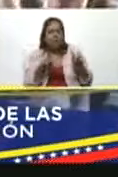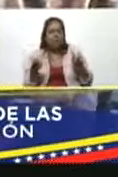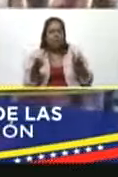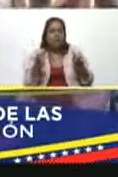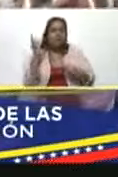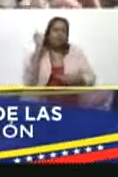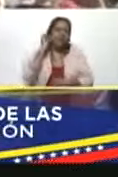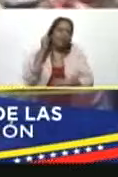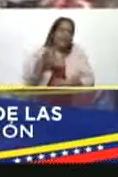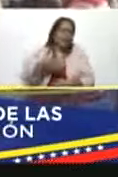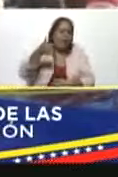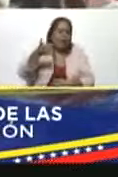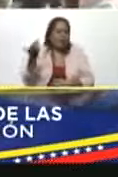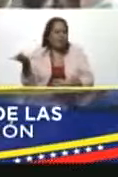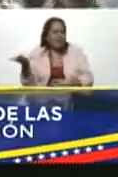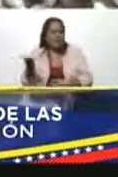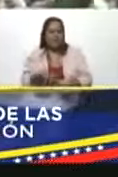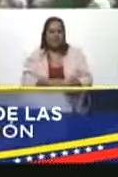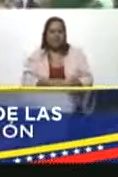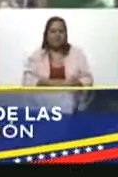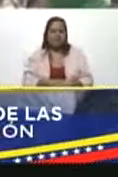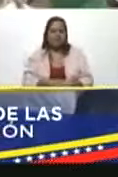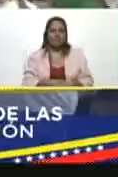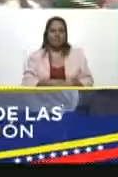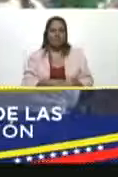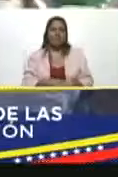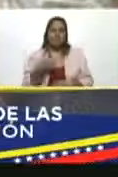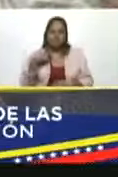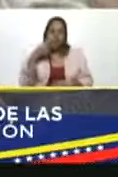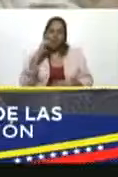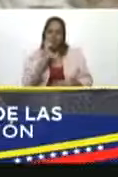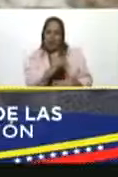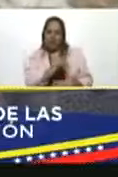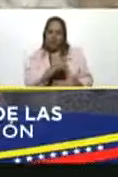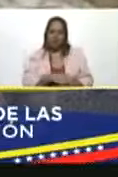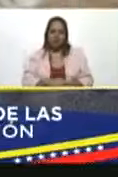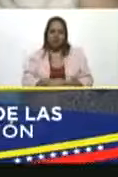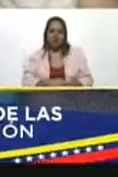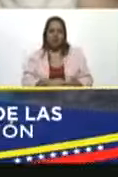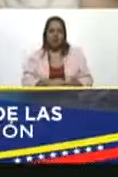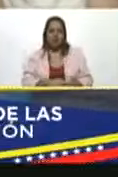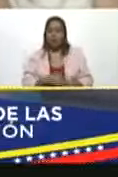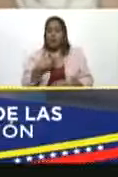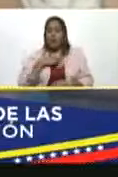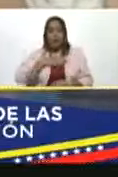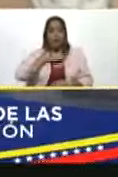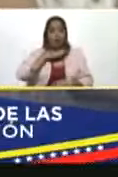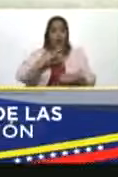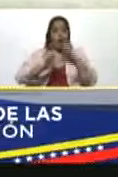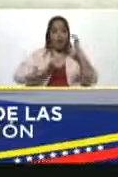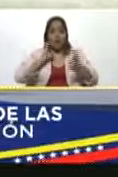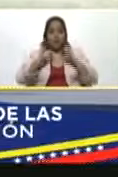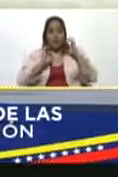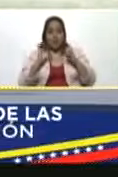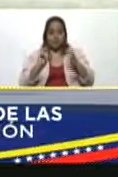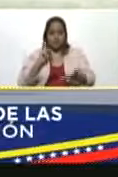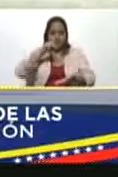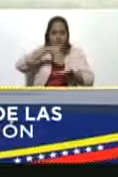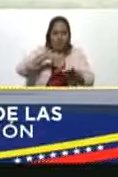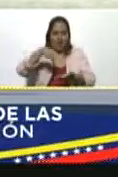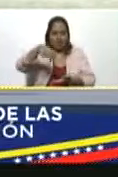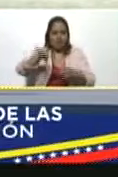Las mujeres, ¿verdad? Así veo. Yo estoy muy emocionado de estar en esta tierra